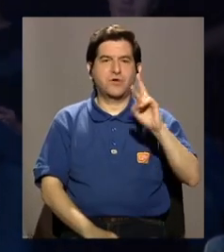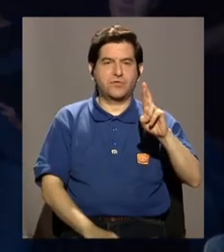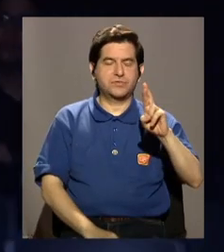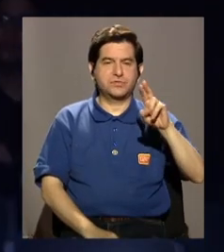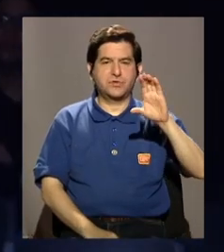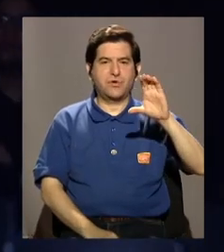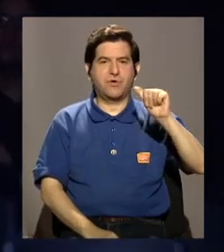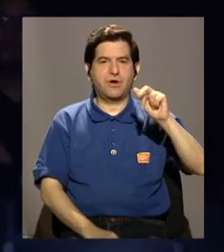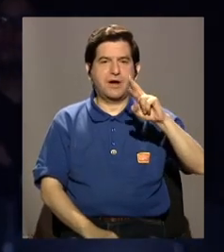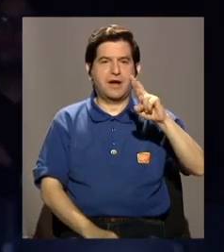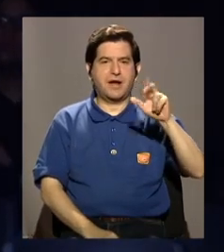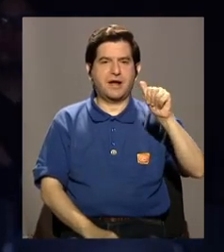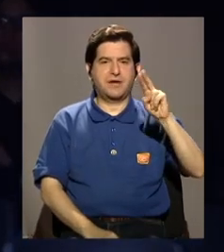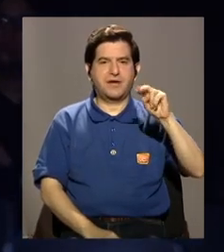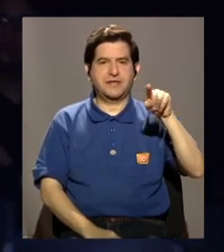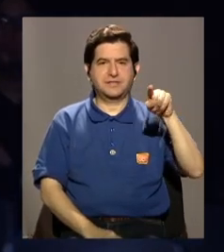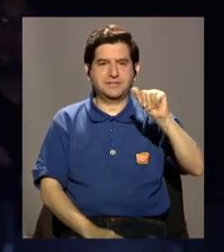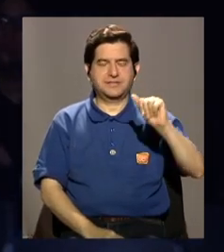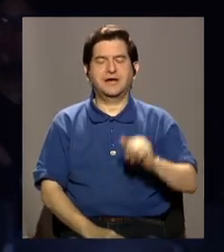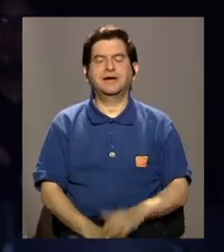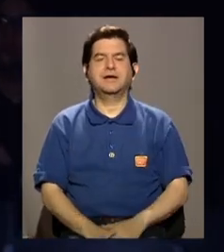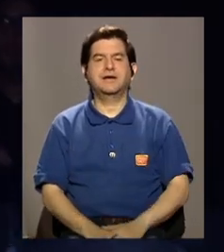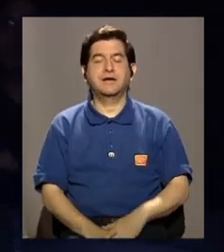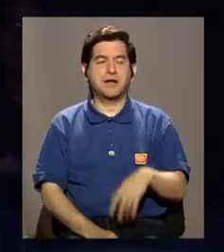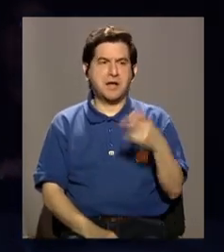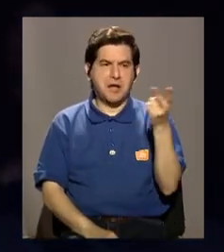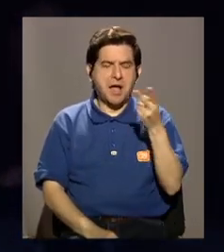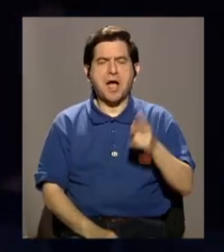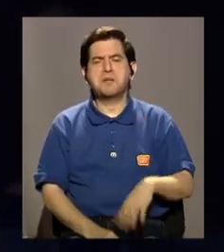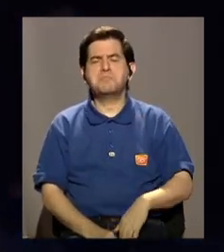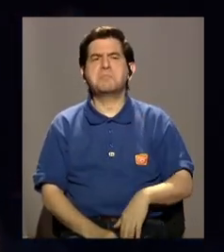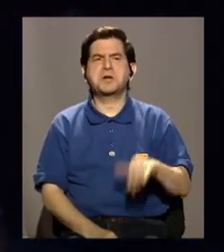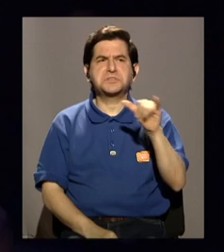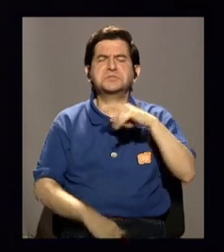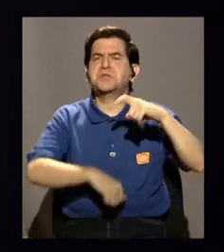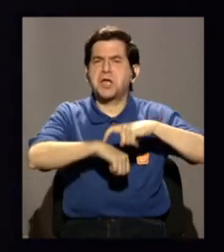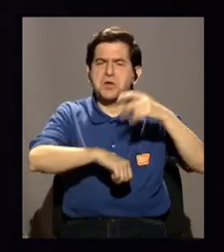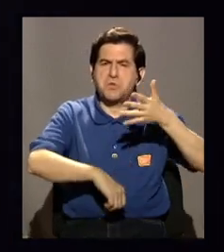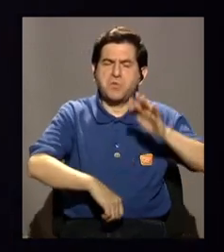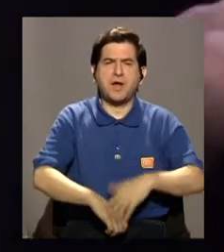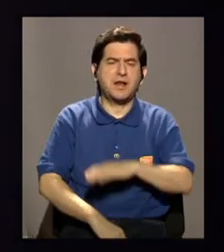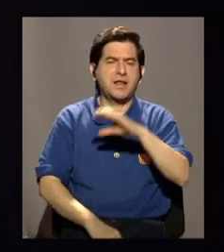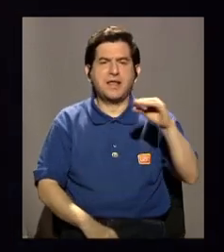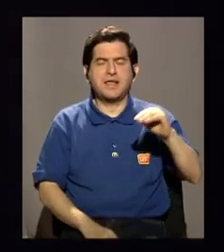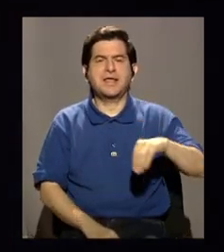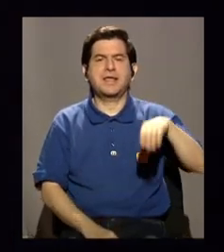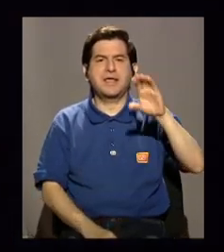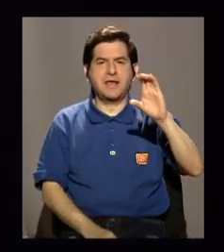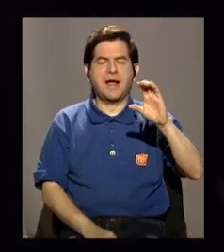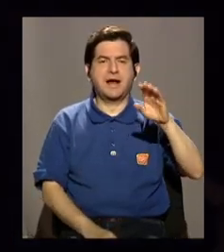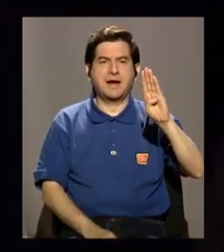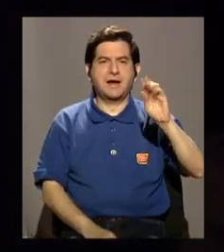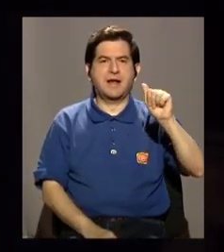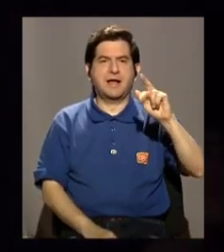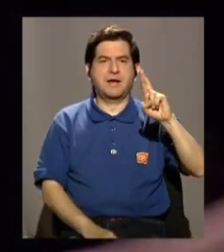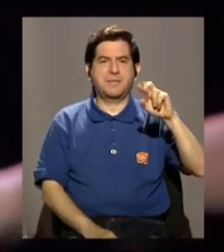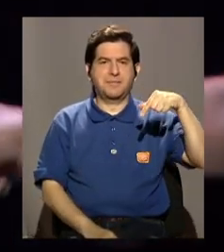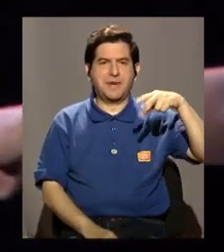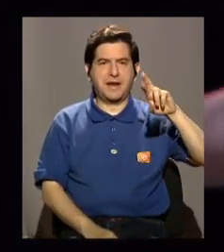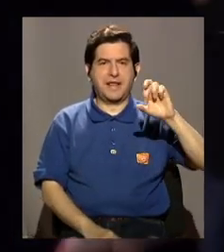carranza las dos son más o menos contemporáneas y carla barkero que es bastante más joven que